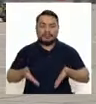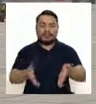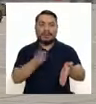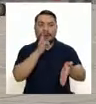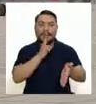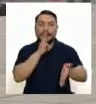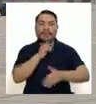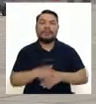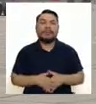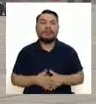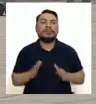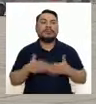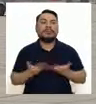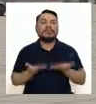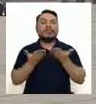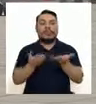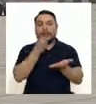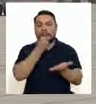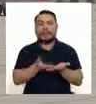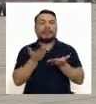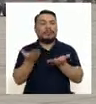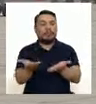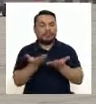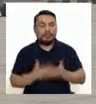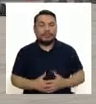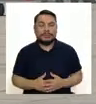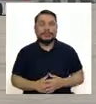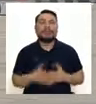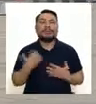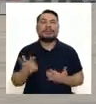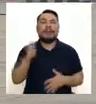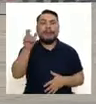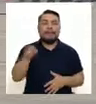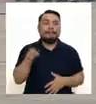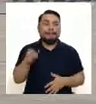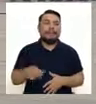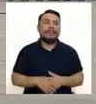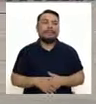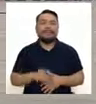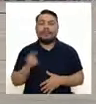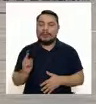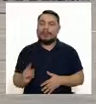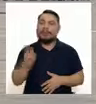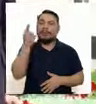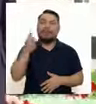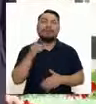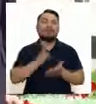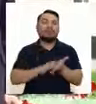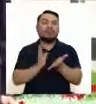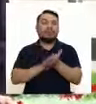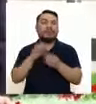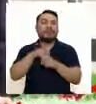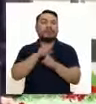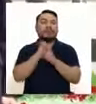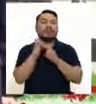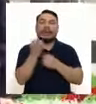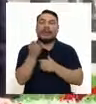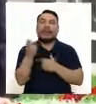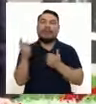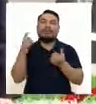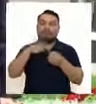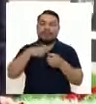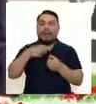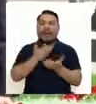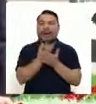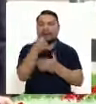para darle la bienvenida a uno de los principales socios económicos del Perú